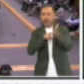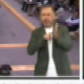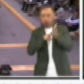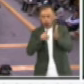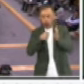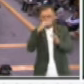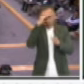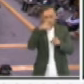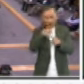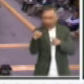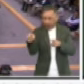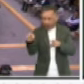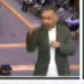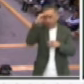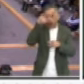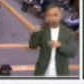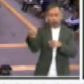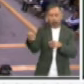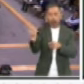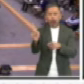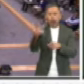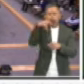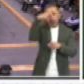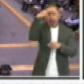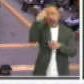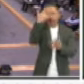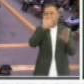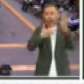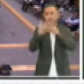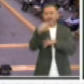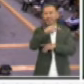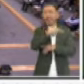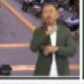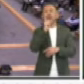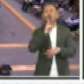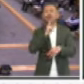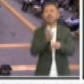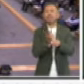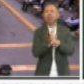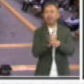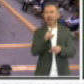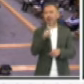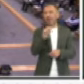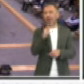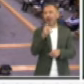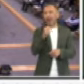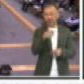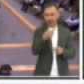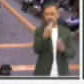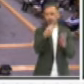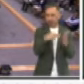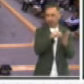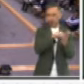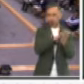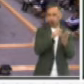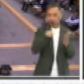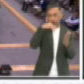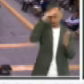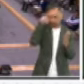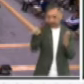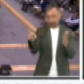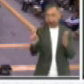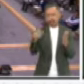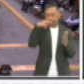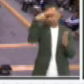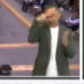su último periodo como secretario ejecutivo y esto terminaría en el 26 este sin